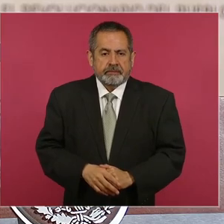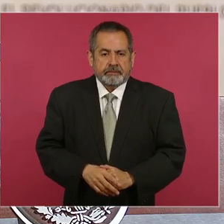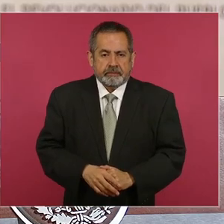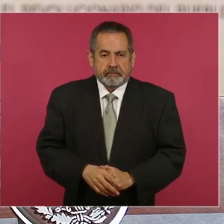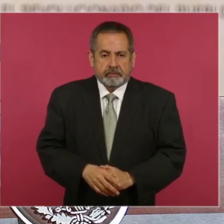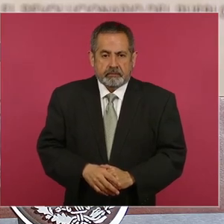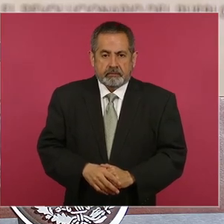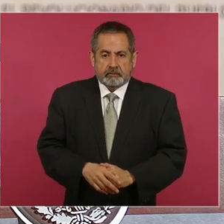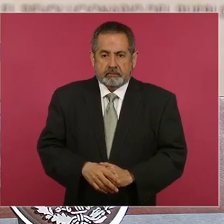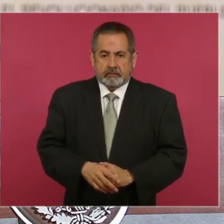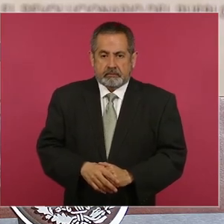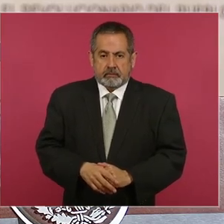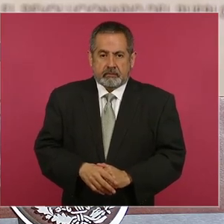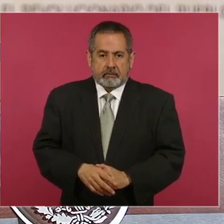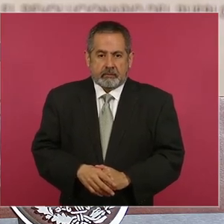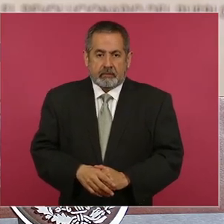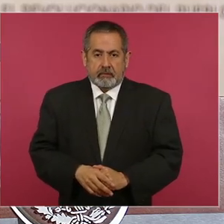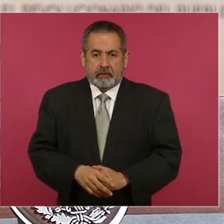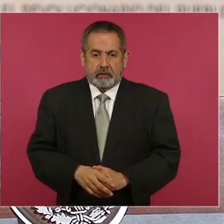Eso no.